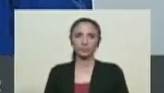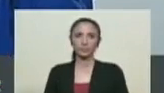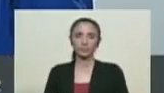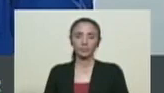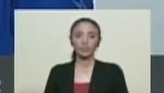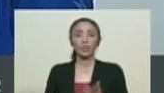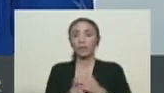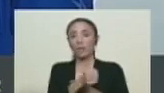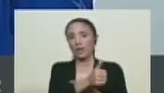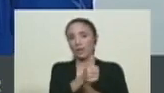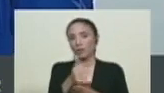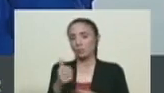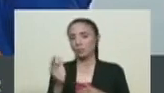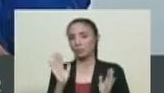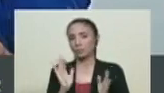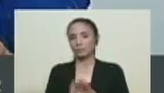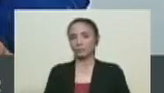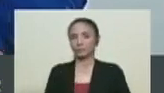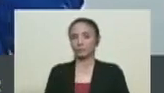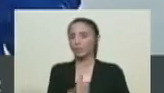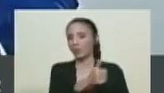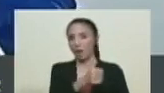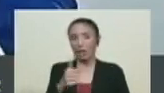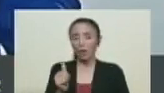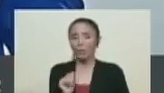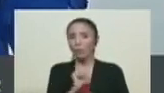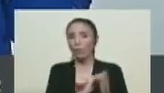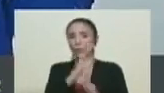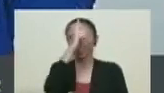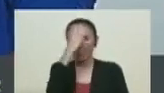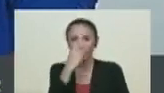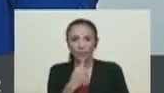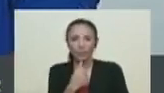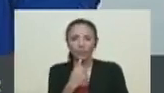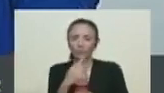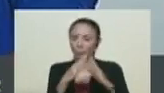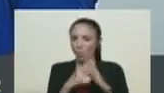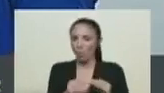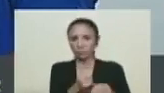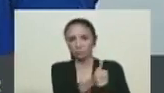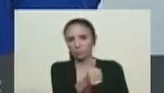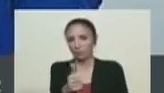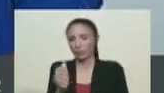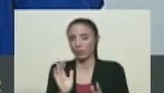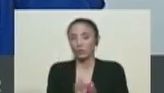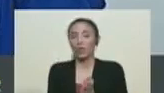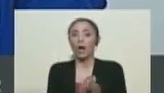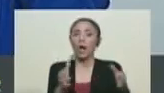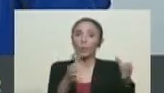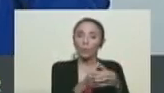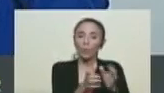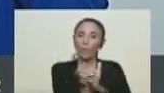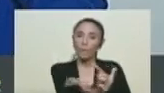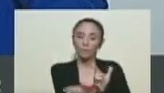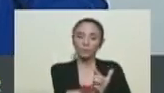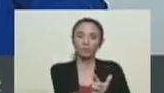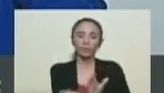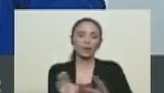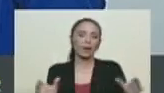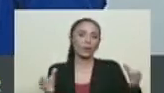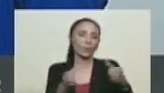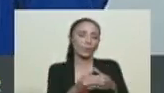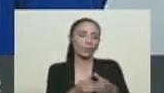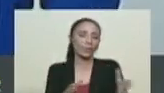Cada quien cumple su papel. El Partido Socialista Unido de Venezuela es el partido más grande de América